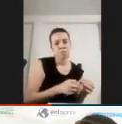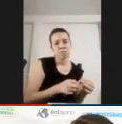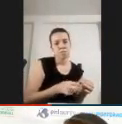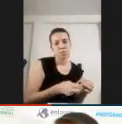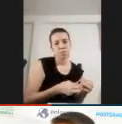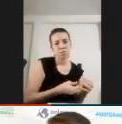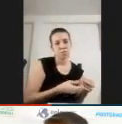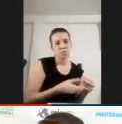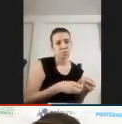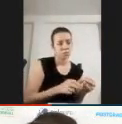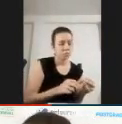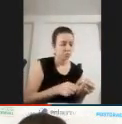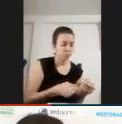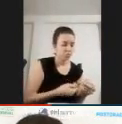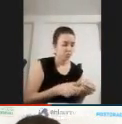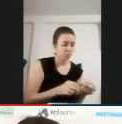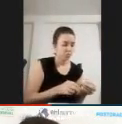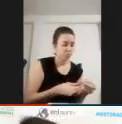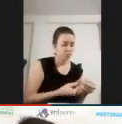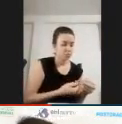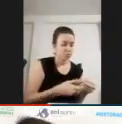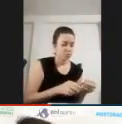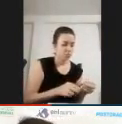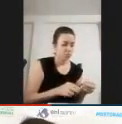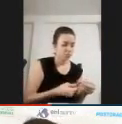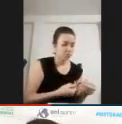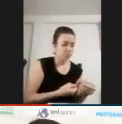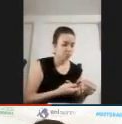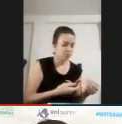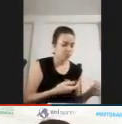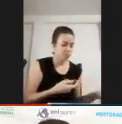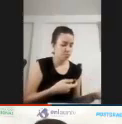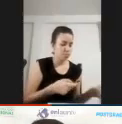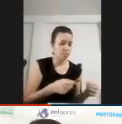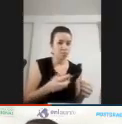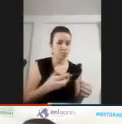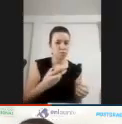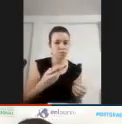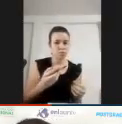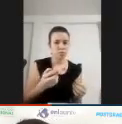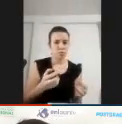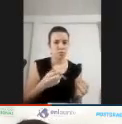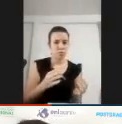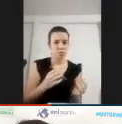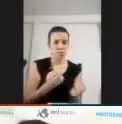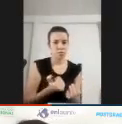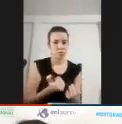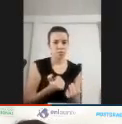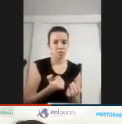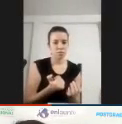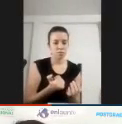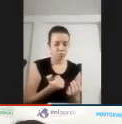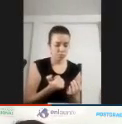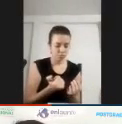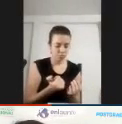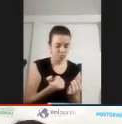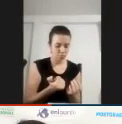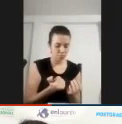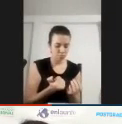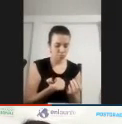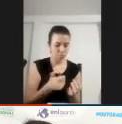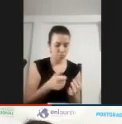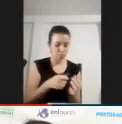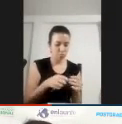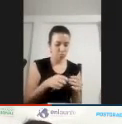debemos revisar de dónde nace el derecho registral y notarial. En Venezuela,